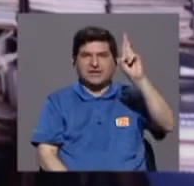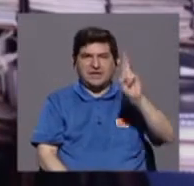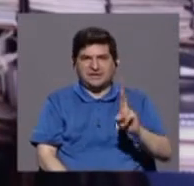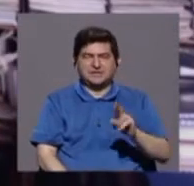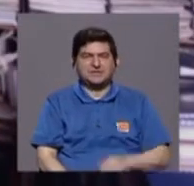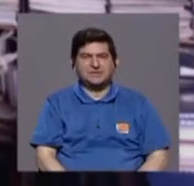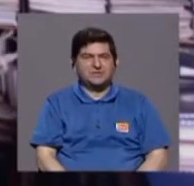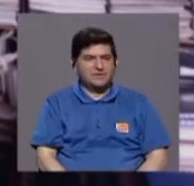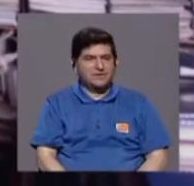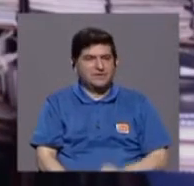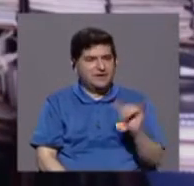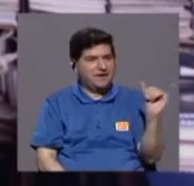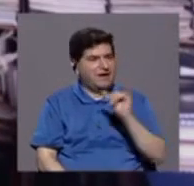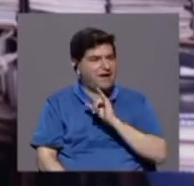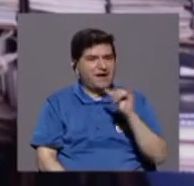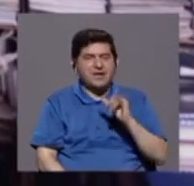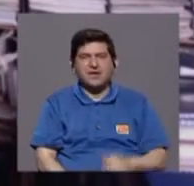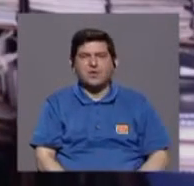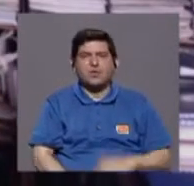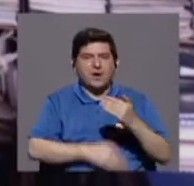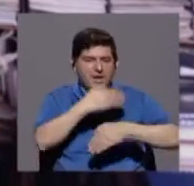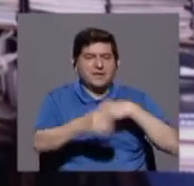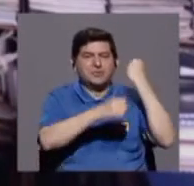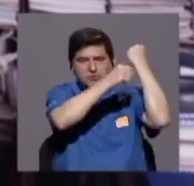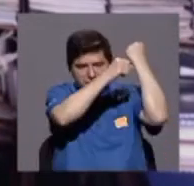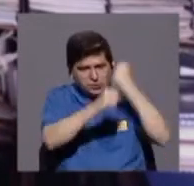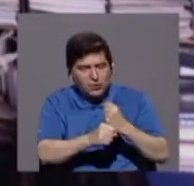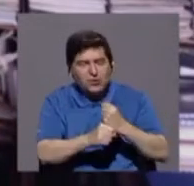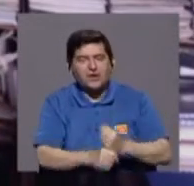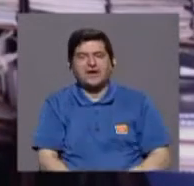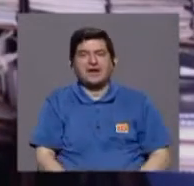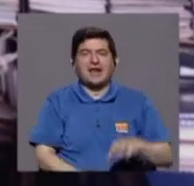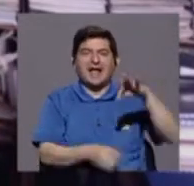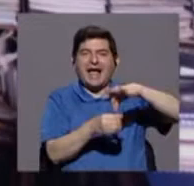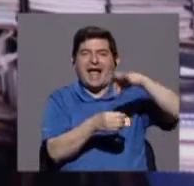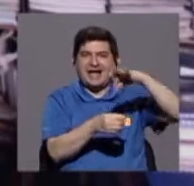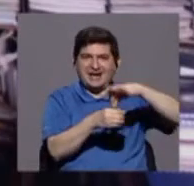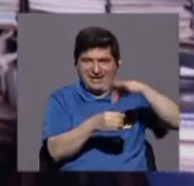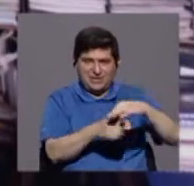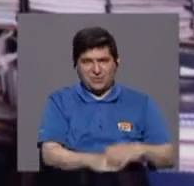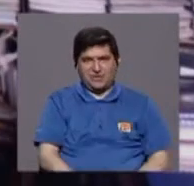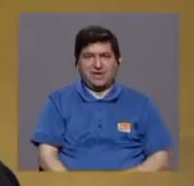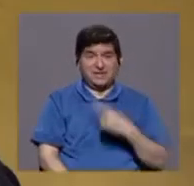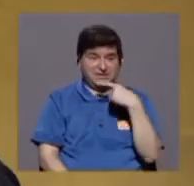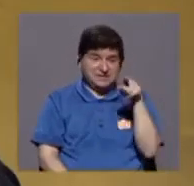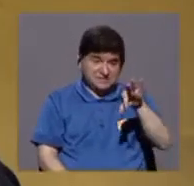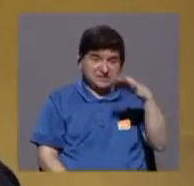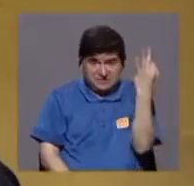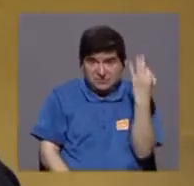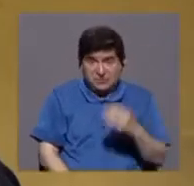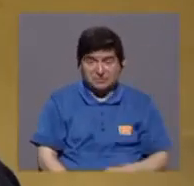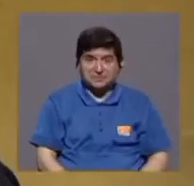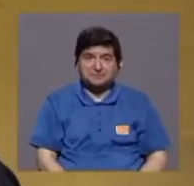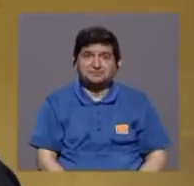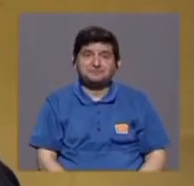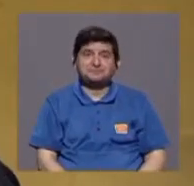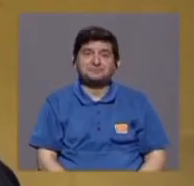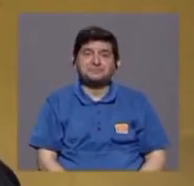la historia también de la colonización agrícola, si pudiéramos hablar en estos términos. Es